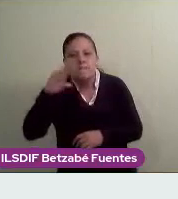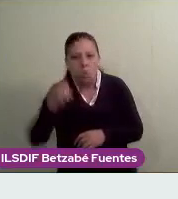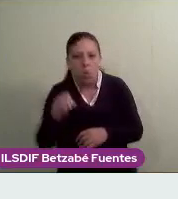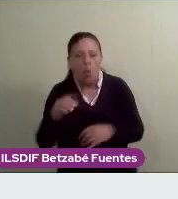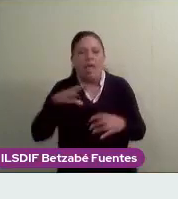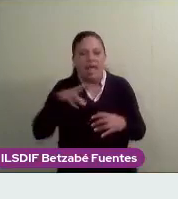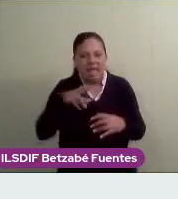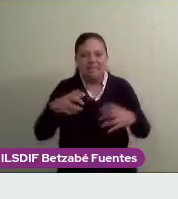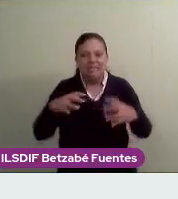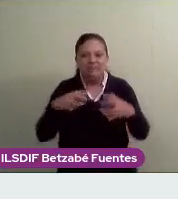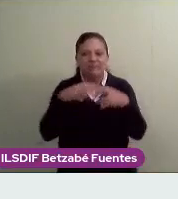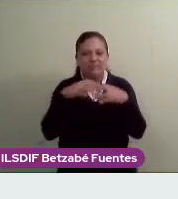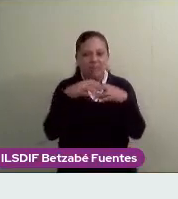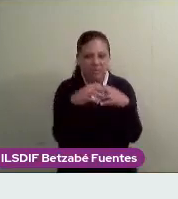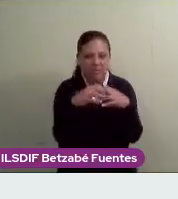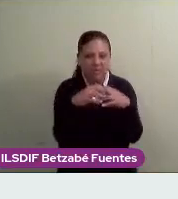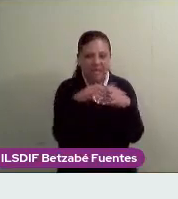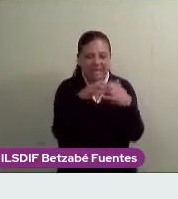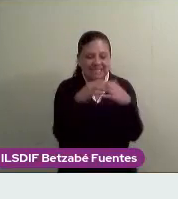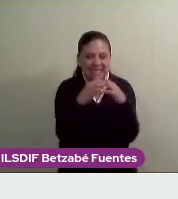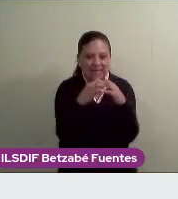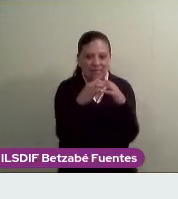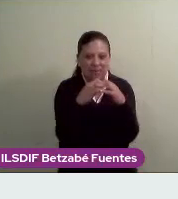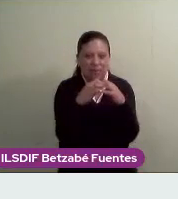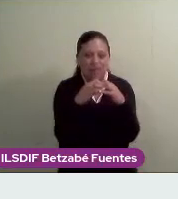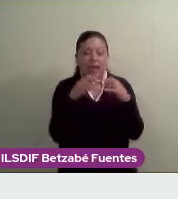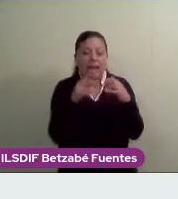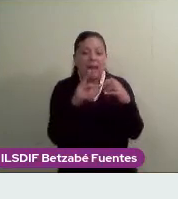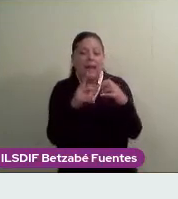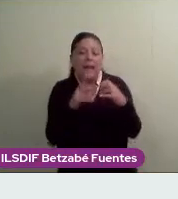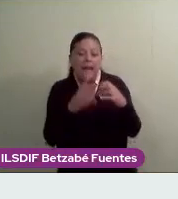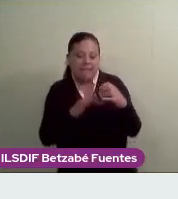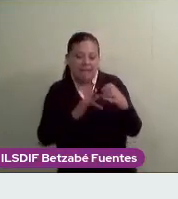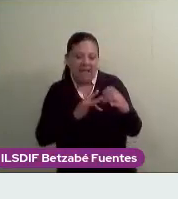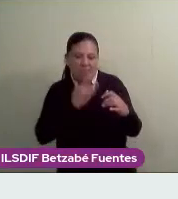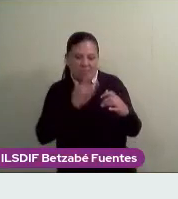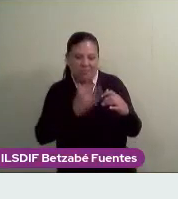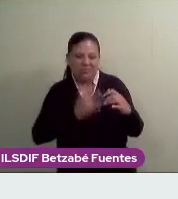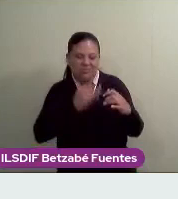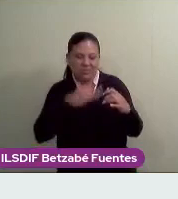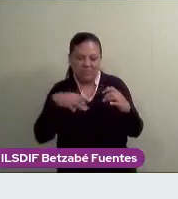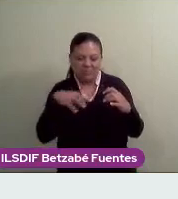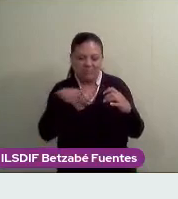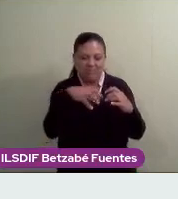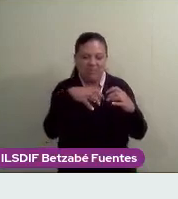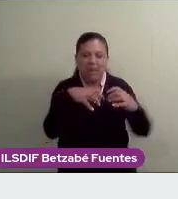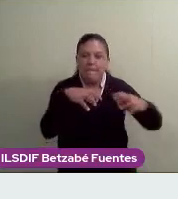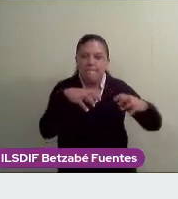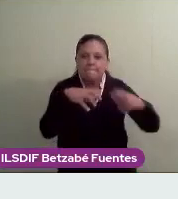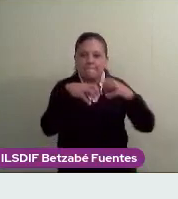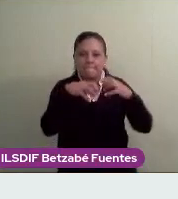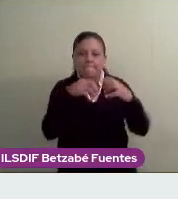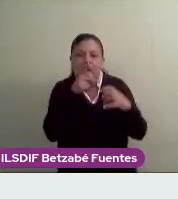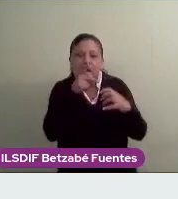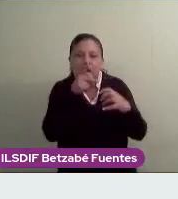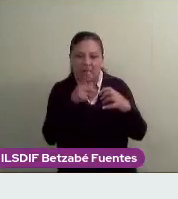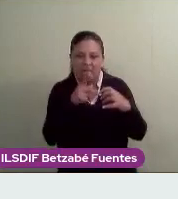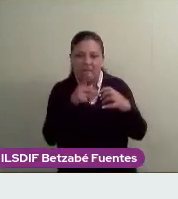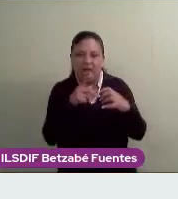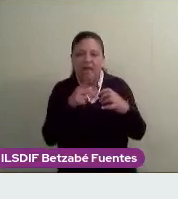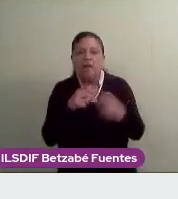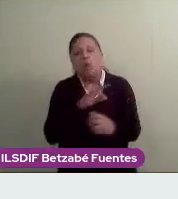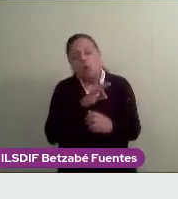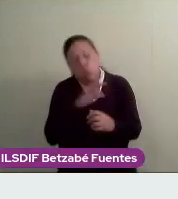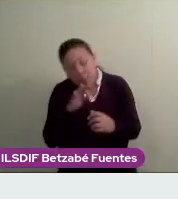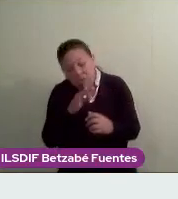cerebro emocional y el cerebro de la palabra. No hay como este buen desarrollo entre estas dos conexiones, y es cuando puede